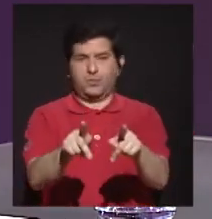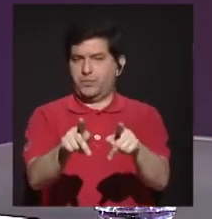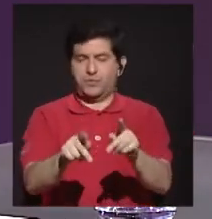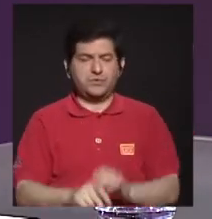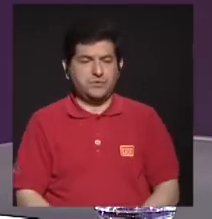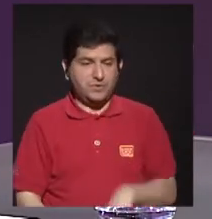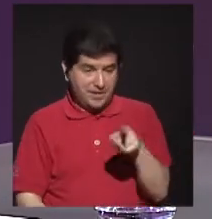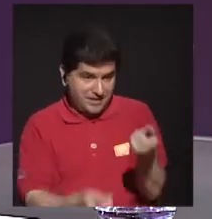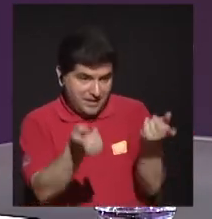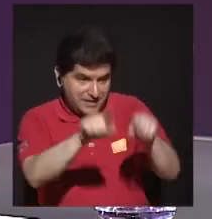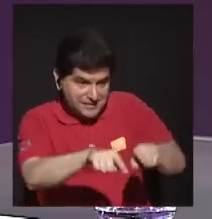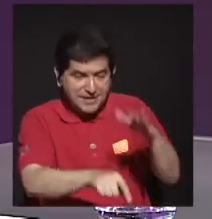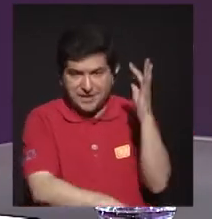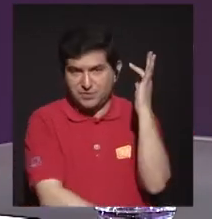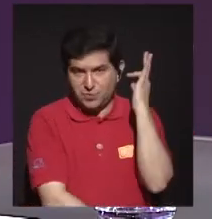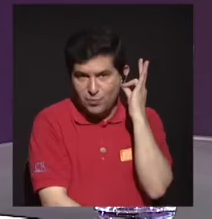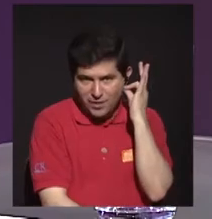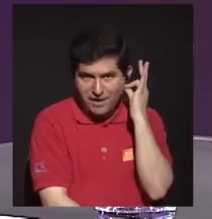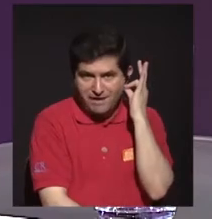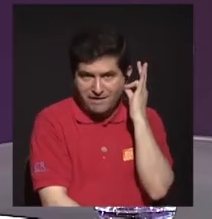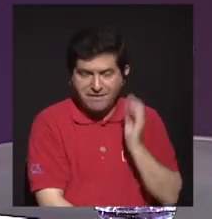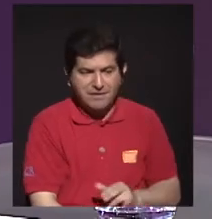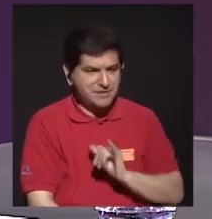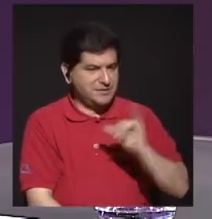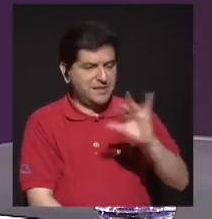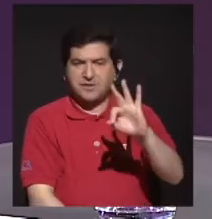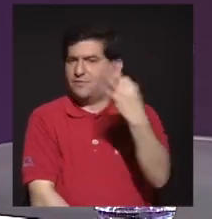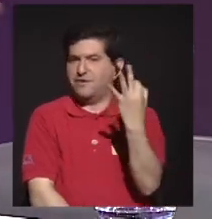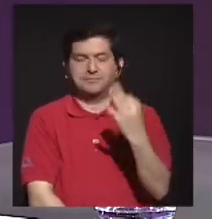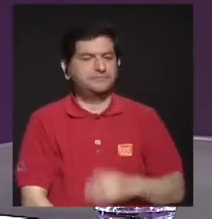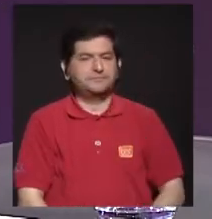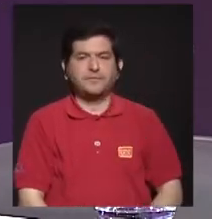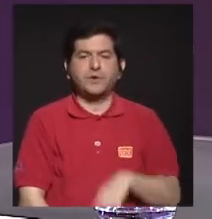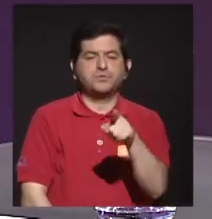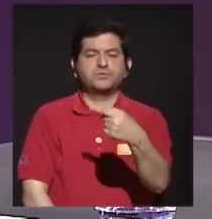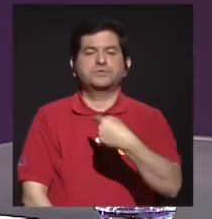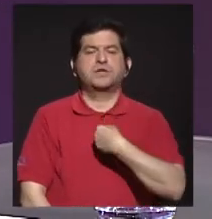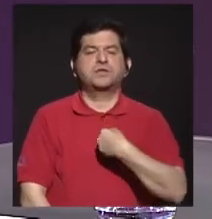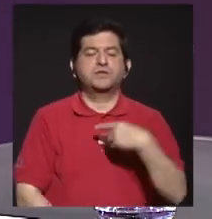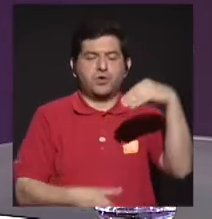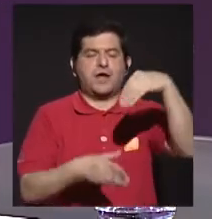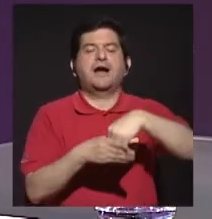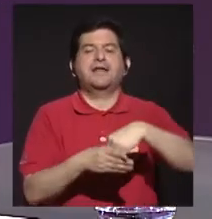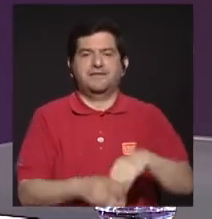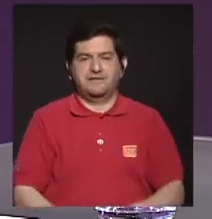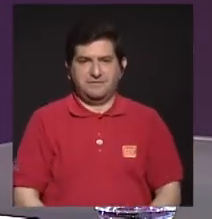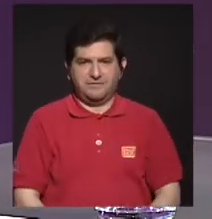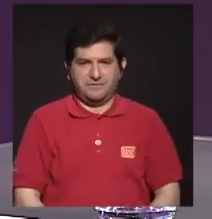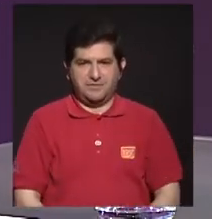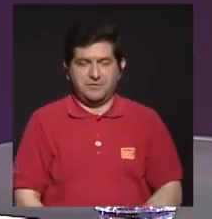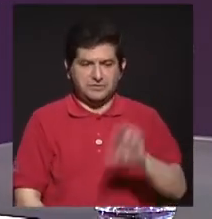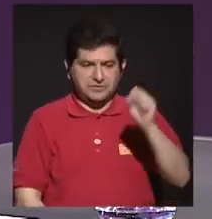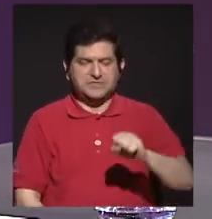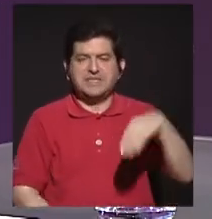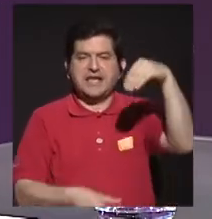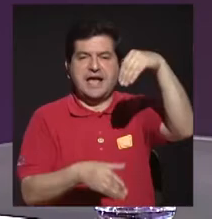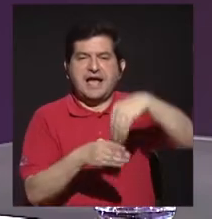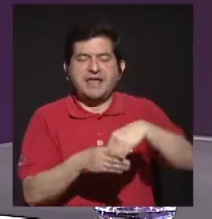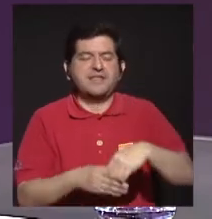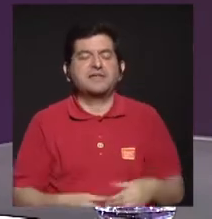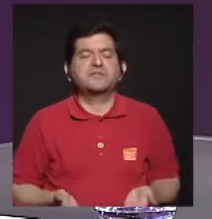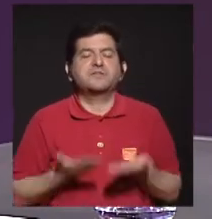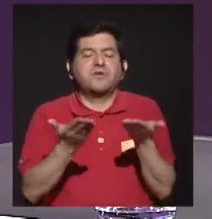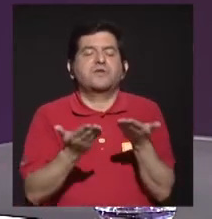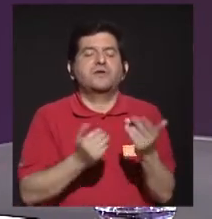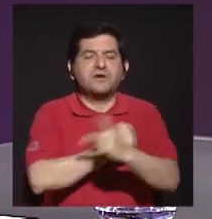en este caso a las mujeres, de la misma manera. Vos y yo estamos adentro. Llegamos a quedar adentro de aquello que ofrece el